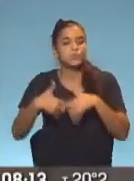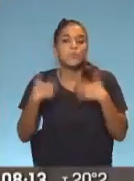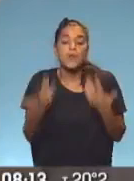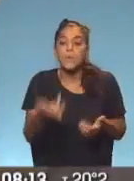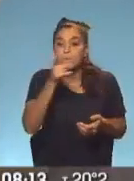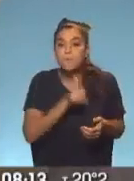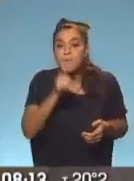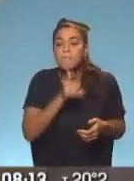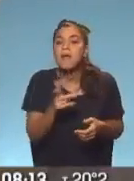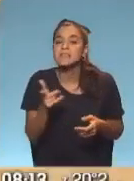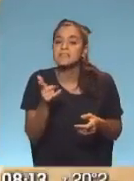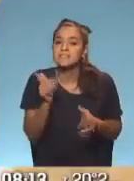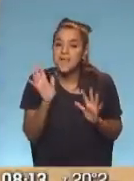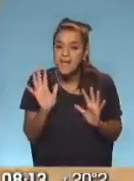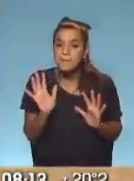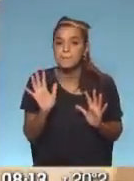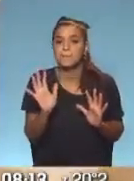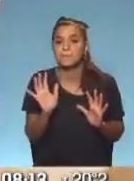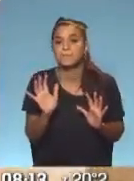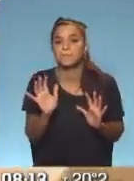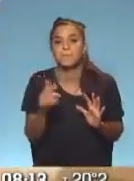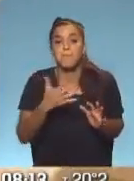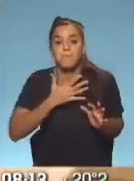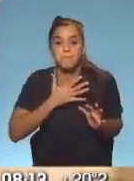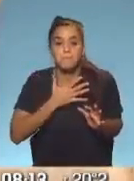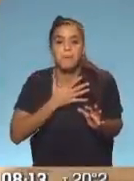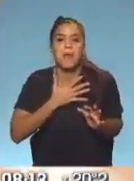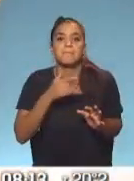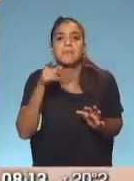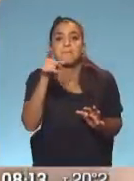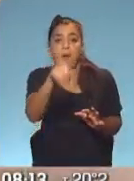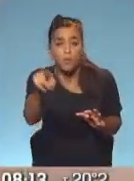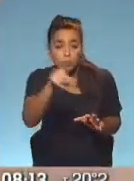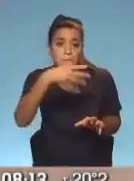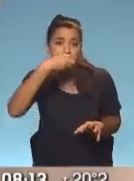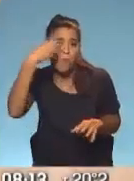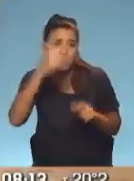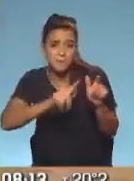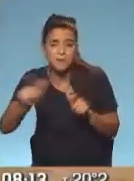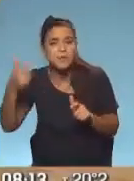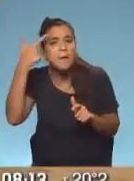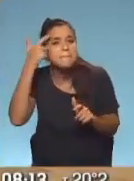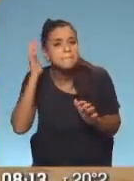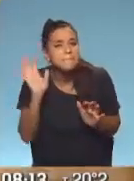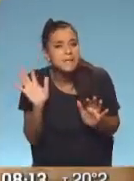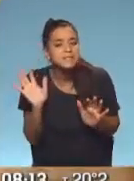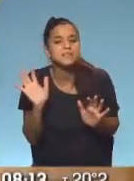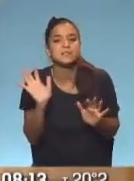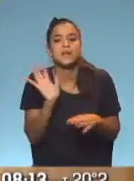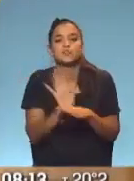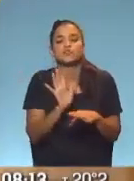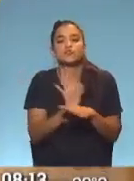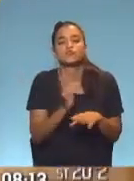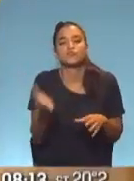es muy arriesgado para mí, para ustedes, para cualquiera, digo, pensar en términos